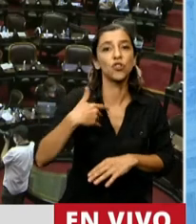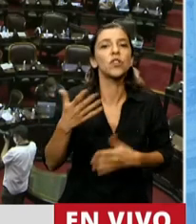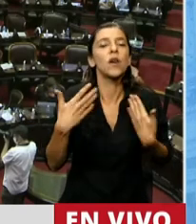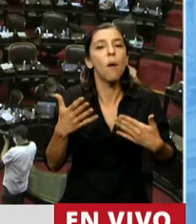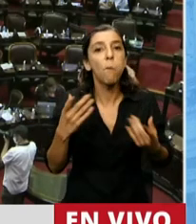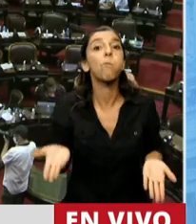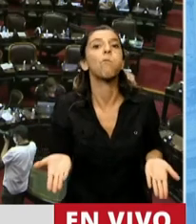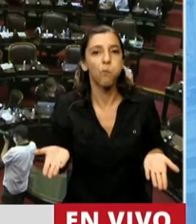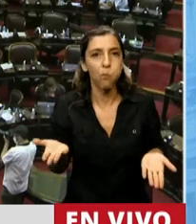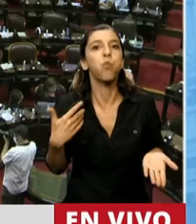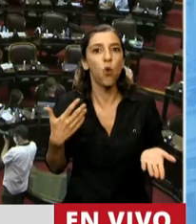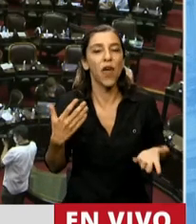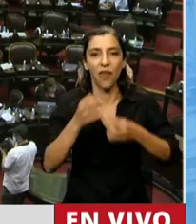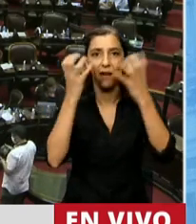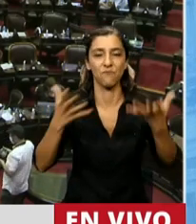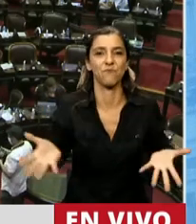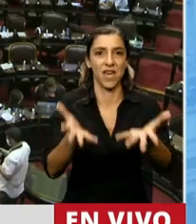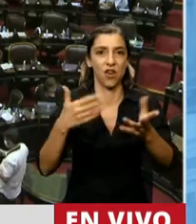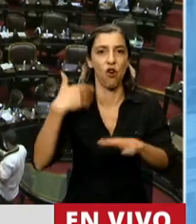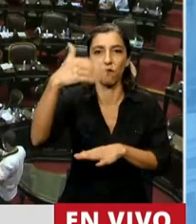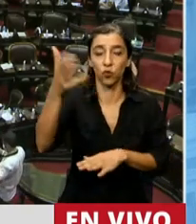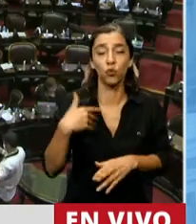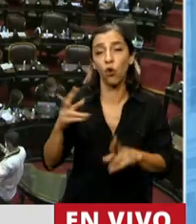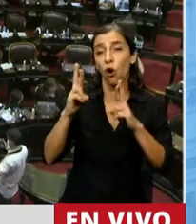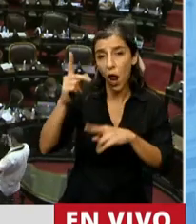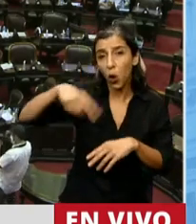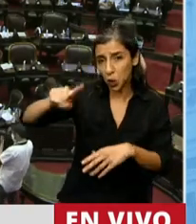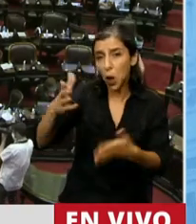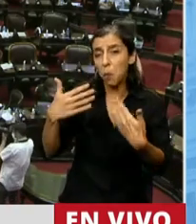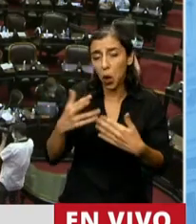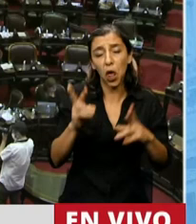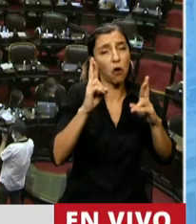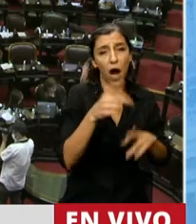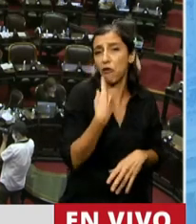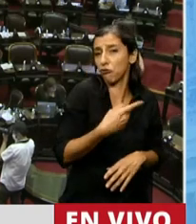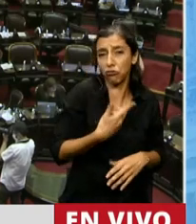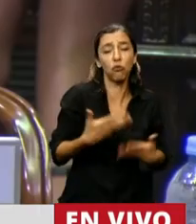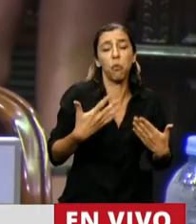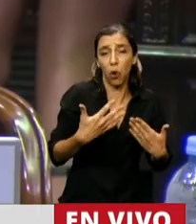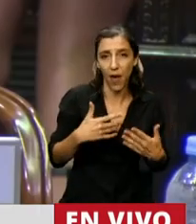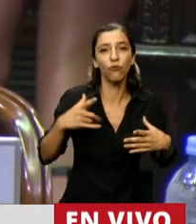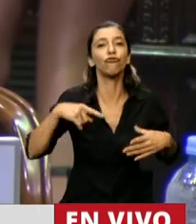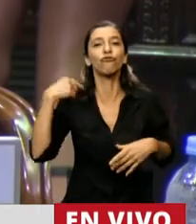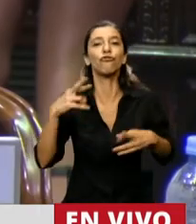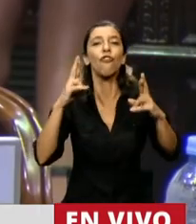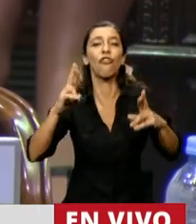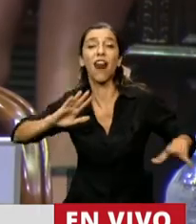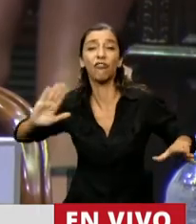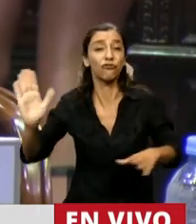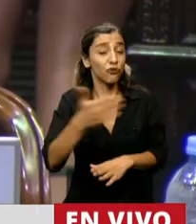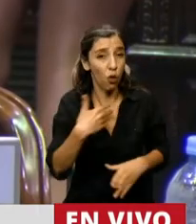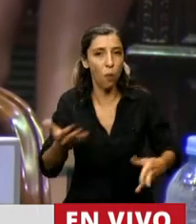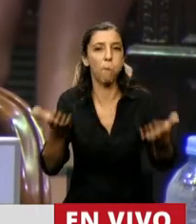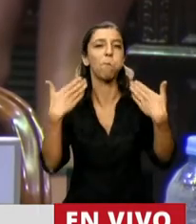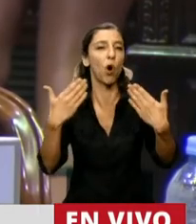para ustedes y una alternativa a futuro ojalá nos salga ojalá le salga ustedes ojalá nos salga a nosotros ojalá mejoremos y ojalá encuentren en